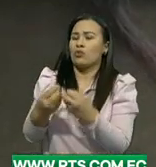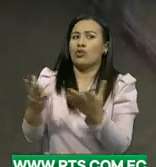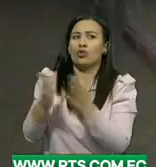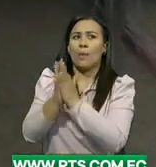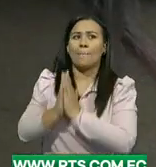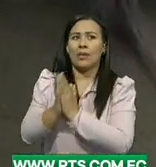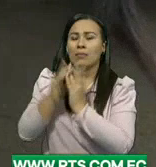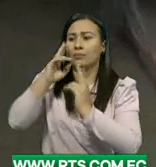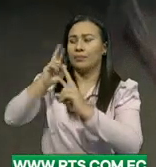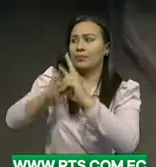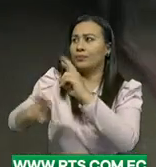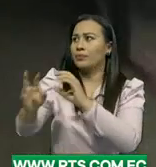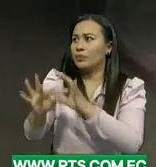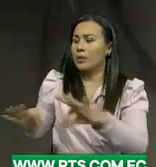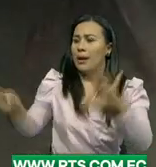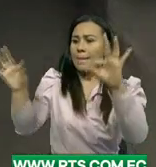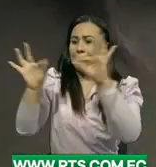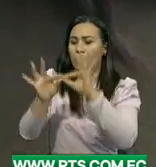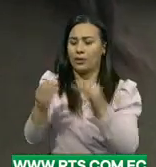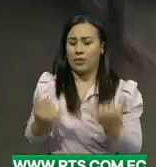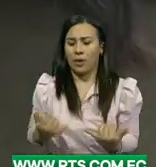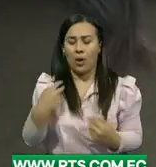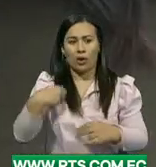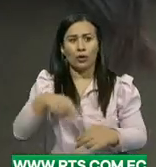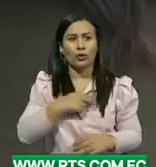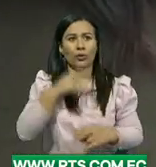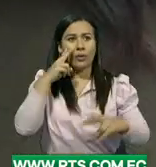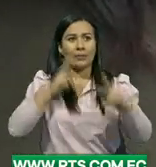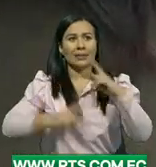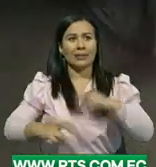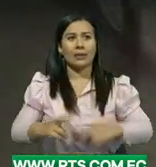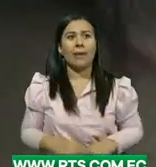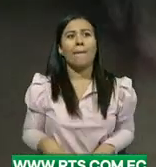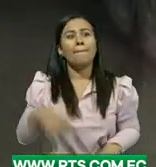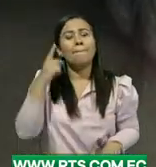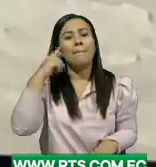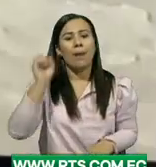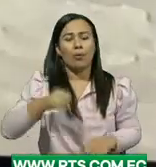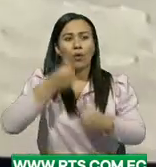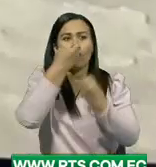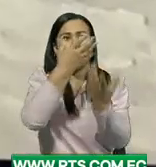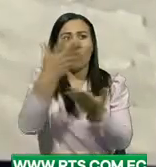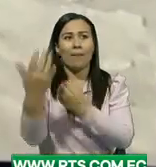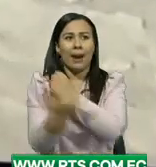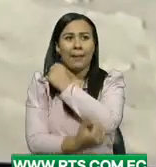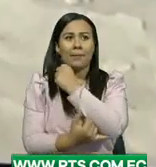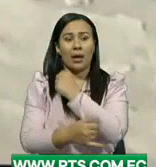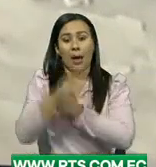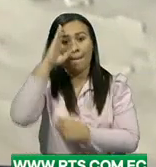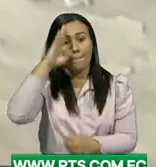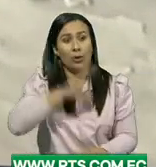información importante que se está investigando para dar a conocer al país. La Policía